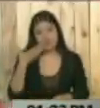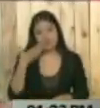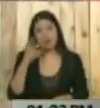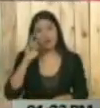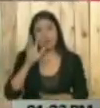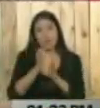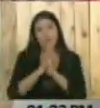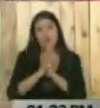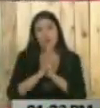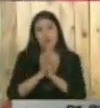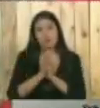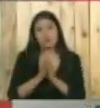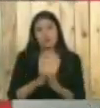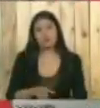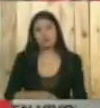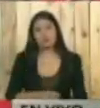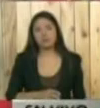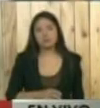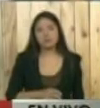Esa, por favor.